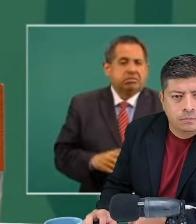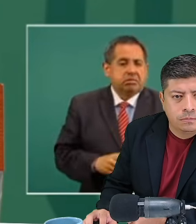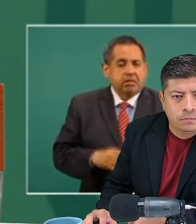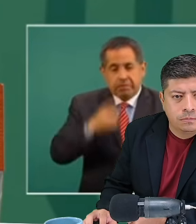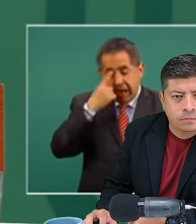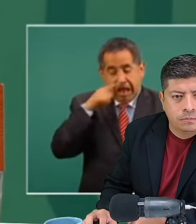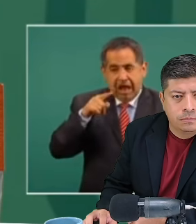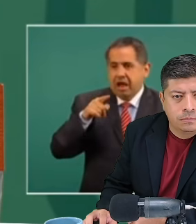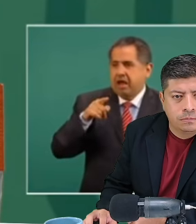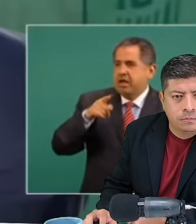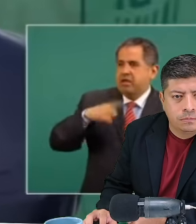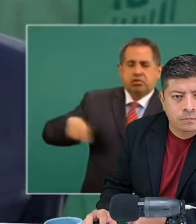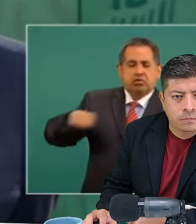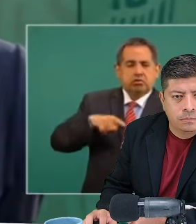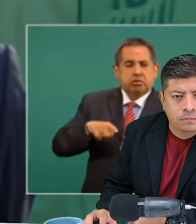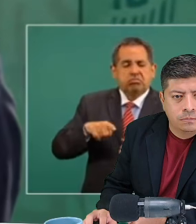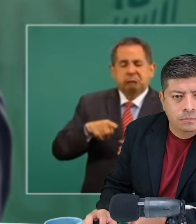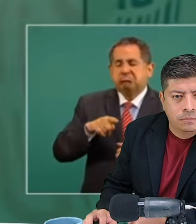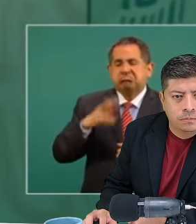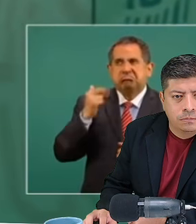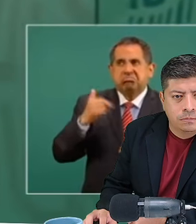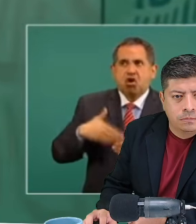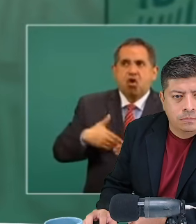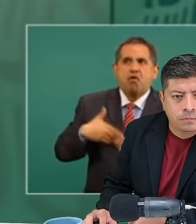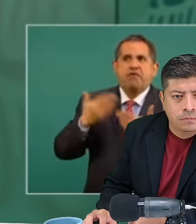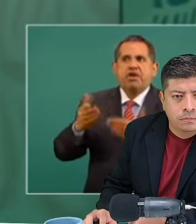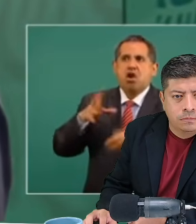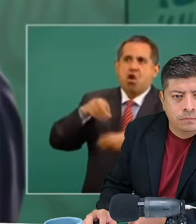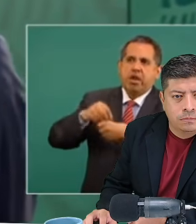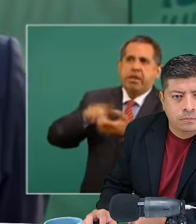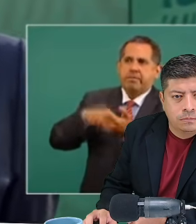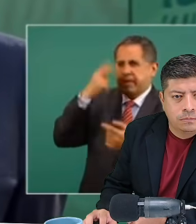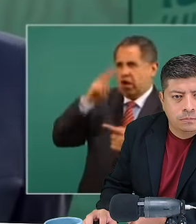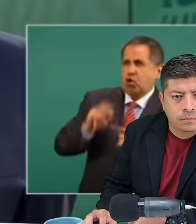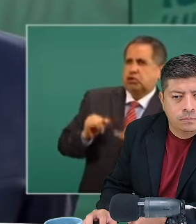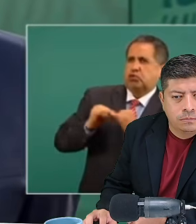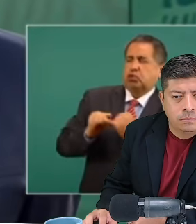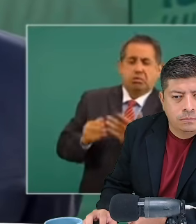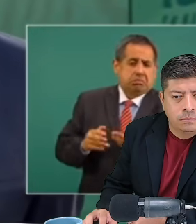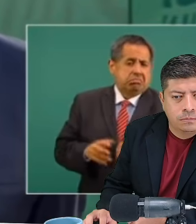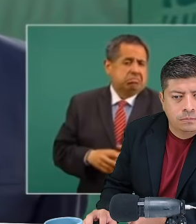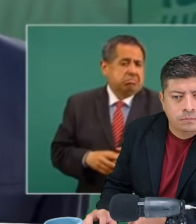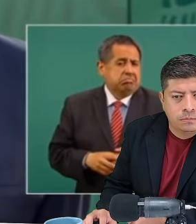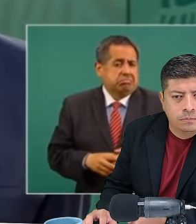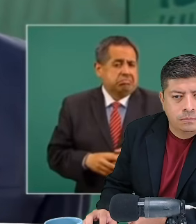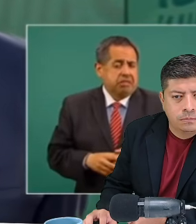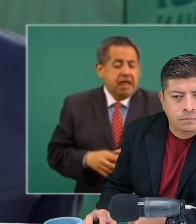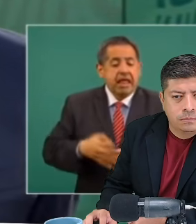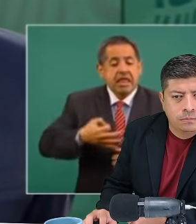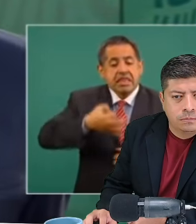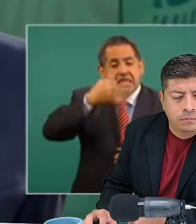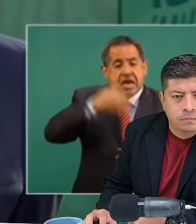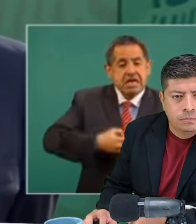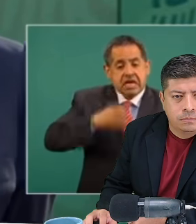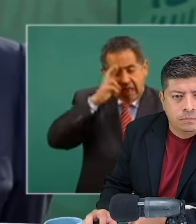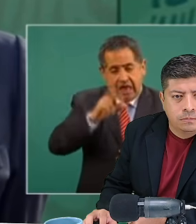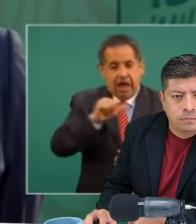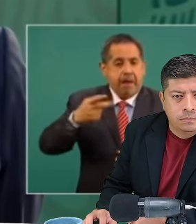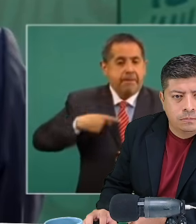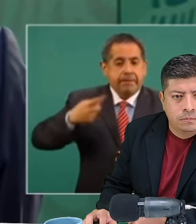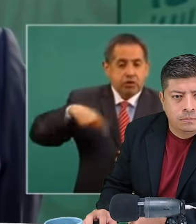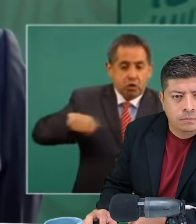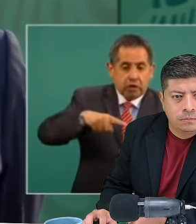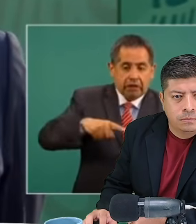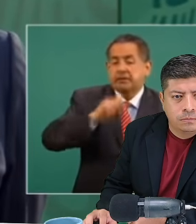para fortalecer las instituciones nacionales. Lo hacemos por la dignidad de las personas. Y